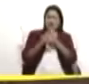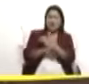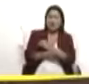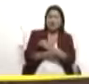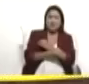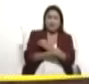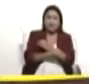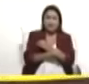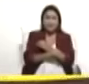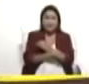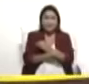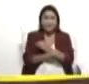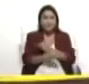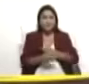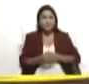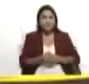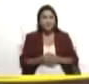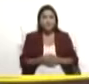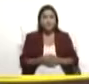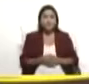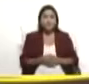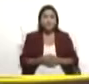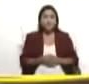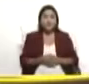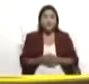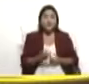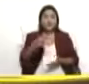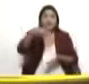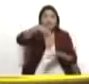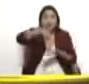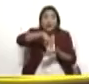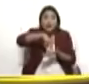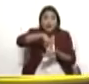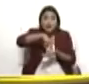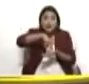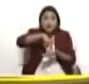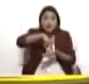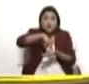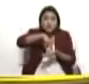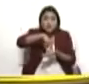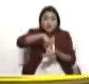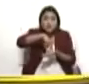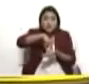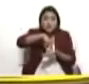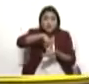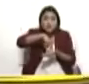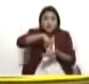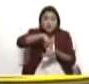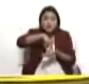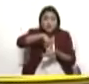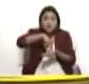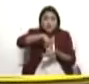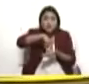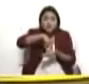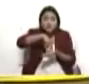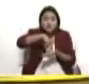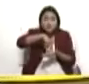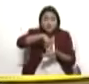¡Piquiti! Y se paran. en el mismo momento que